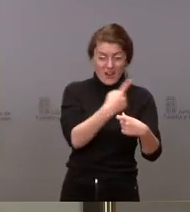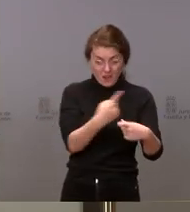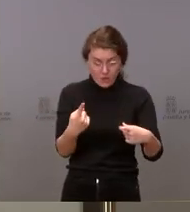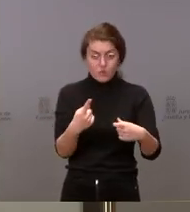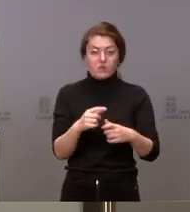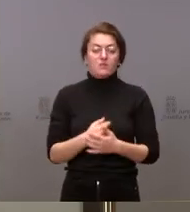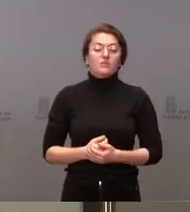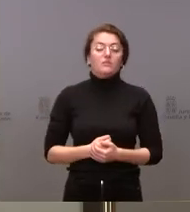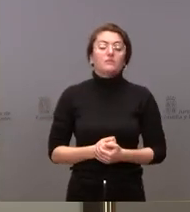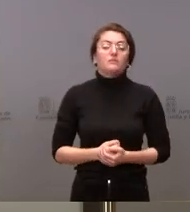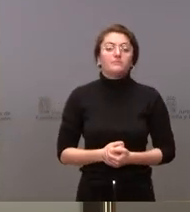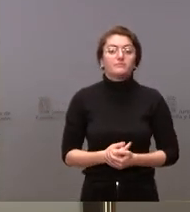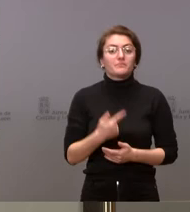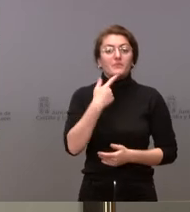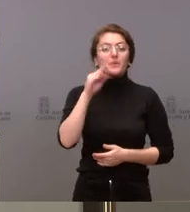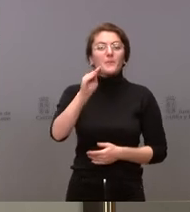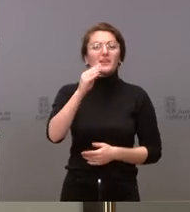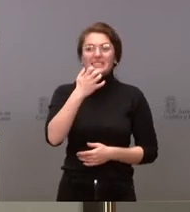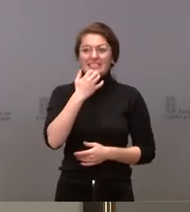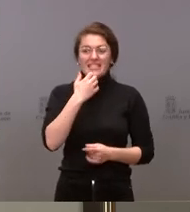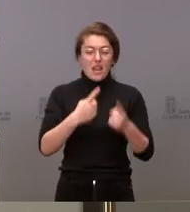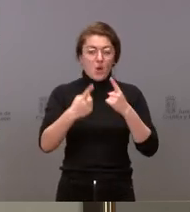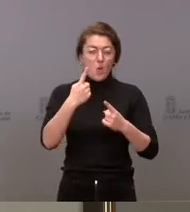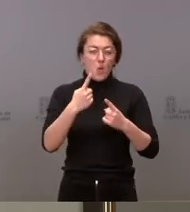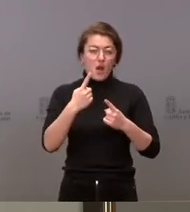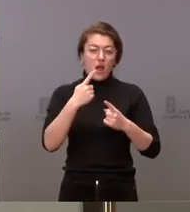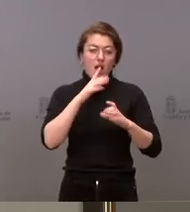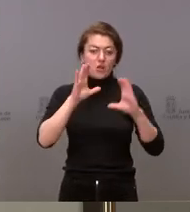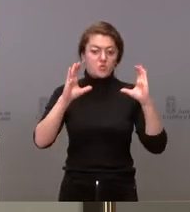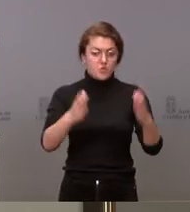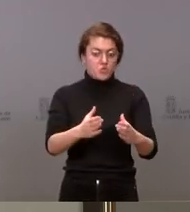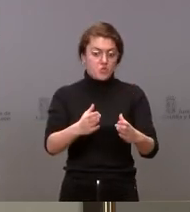yo quería preguntarle si seguir prevista alguna reunión de la comisión de expertos próximamente